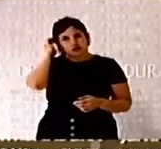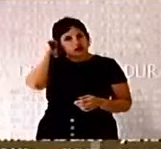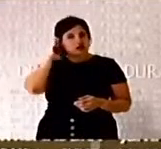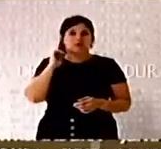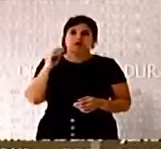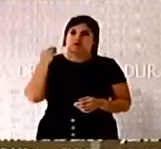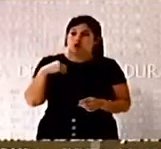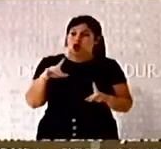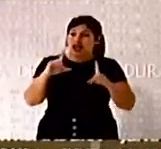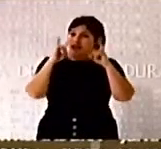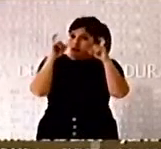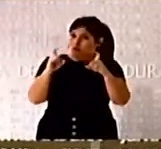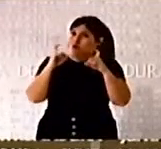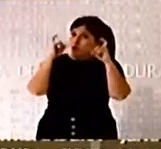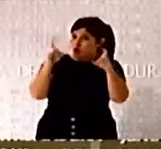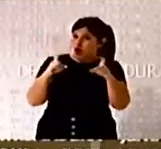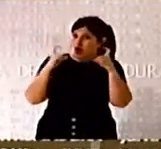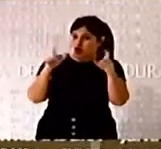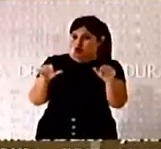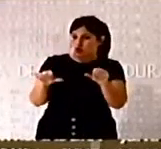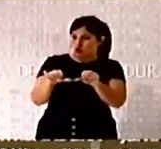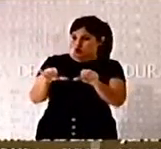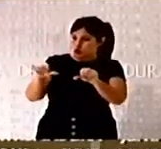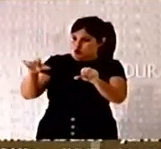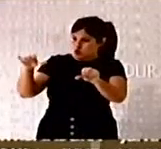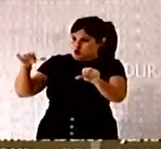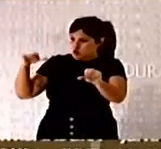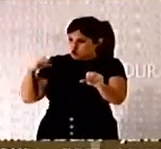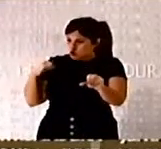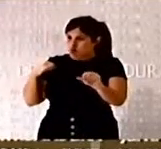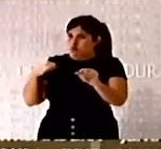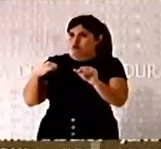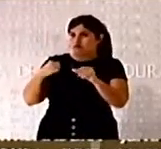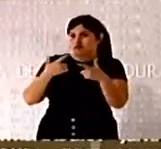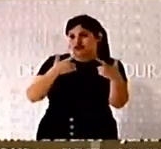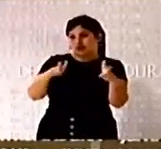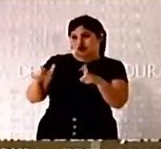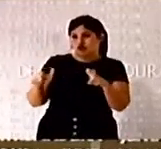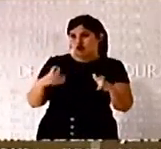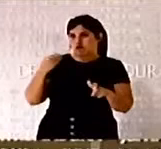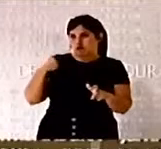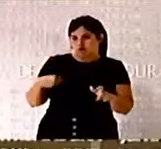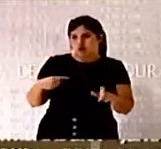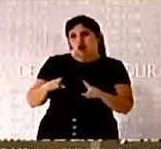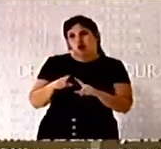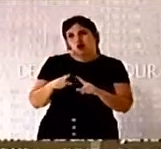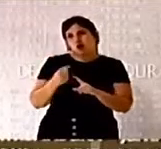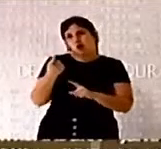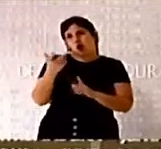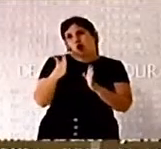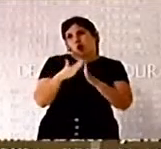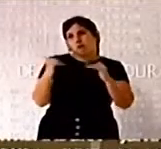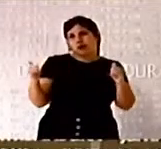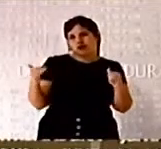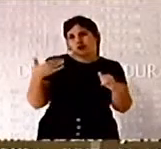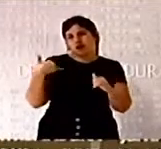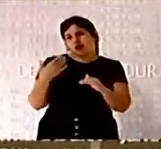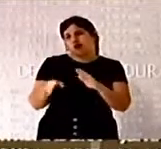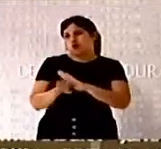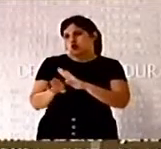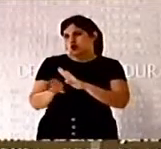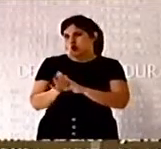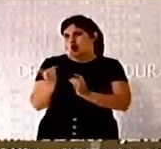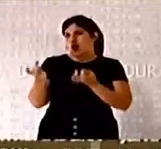el esfuerzo que han venido haciendo y por compensar en determinada medida y poder retomar una actividad, un sector que ha